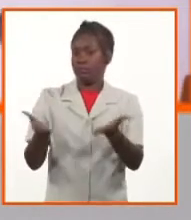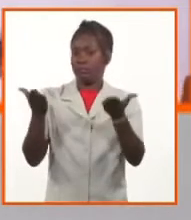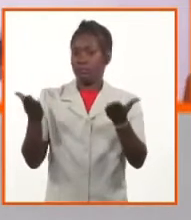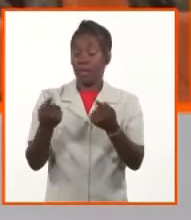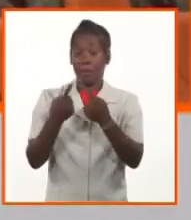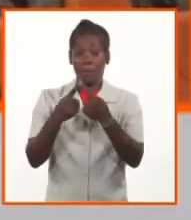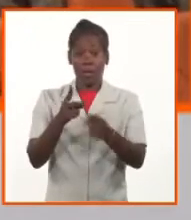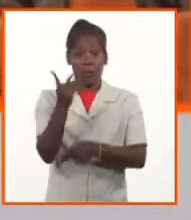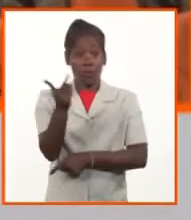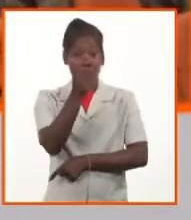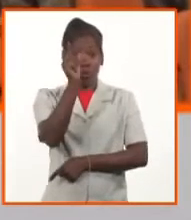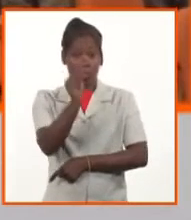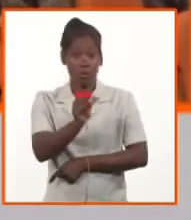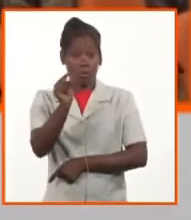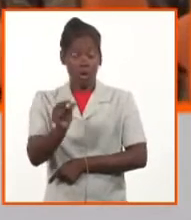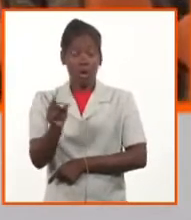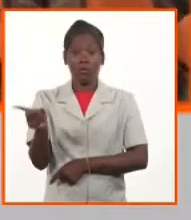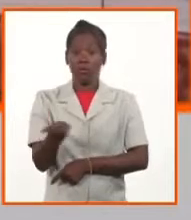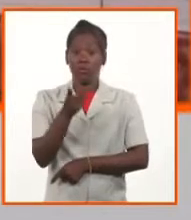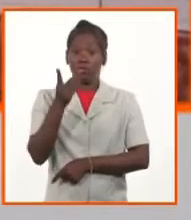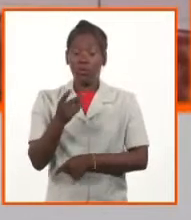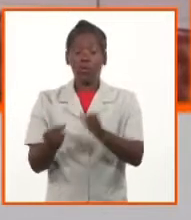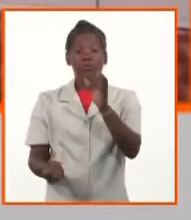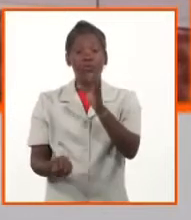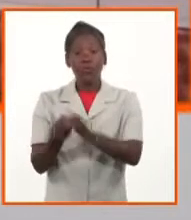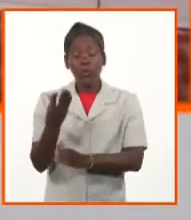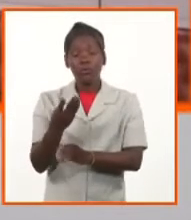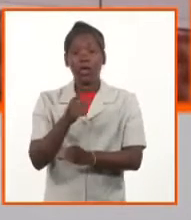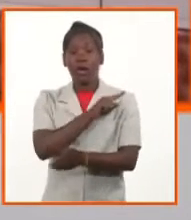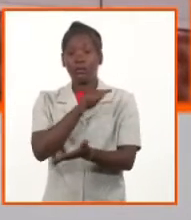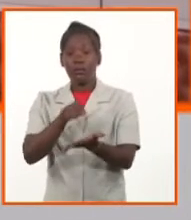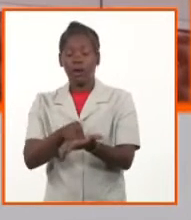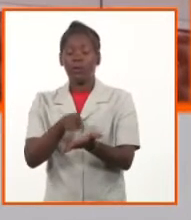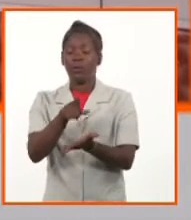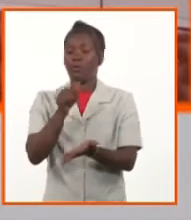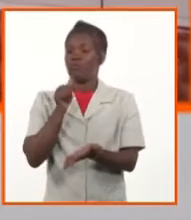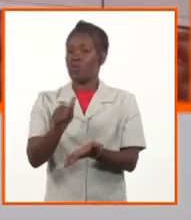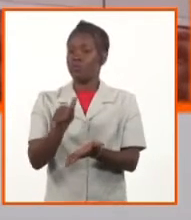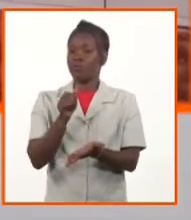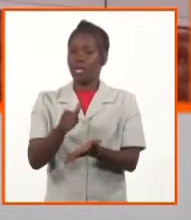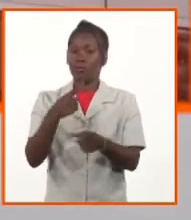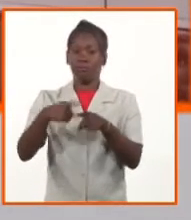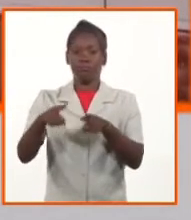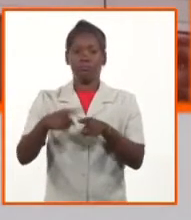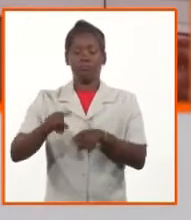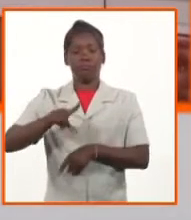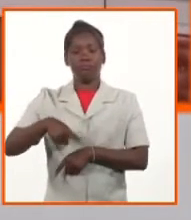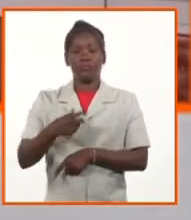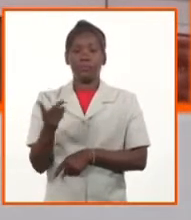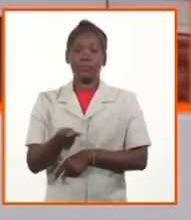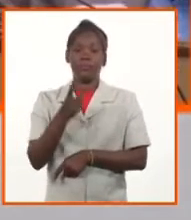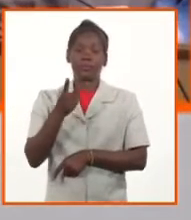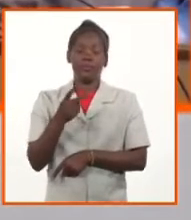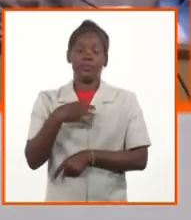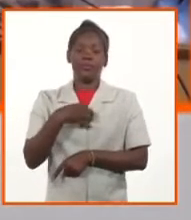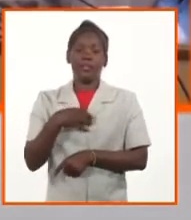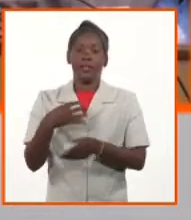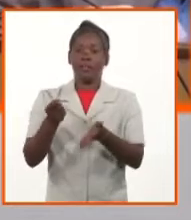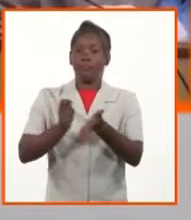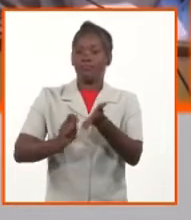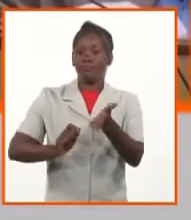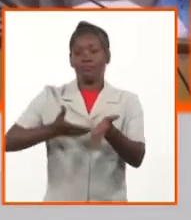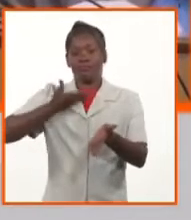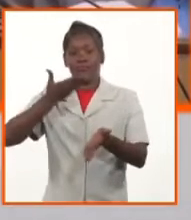esencias de esta organización, que son las esencias también de Luis y Sergio, y no solamente su poesía o su obra